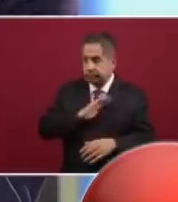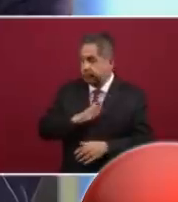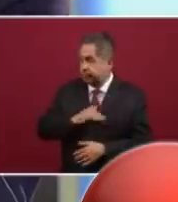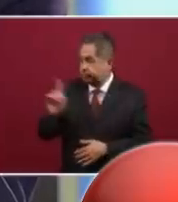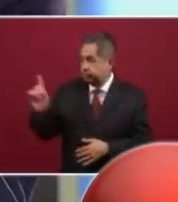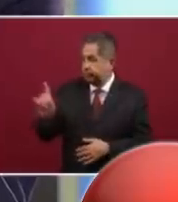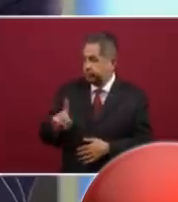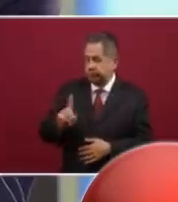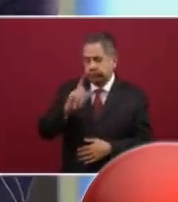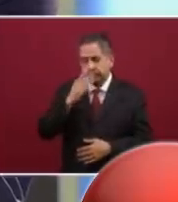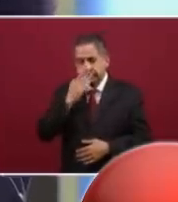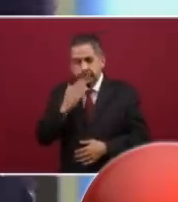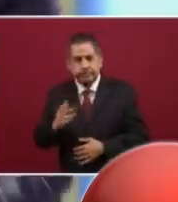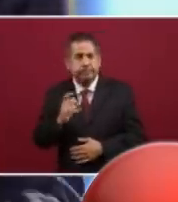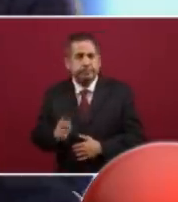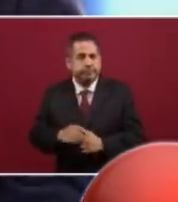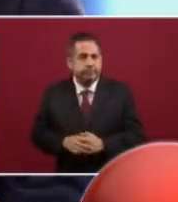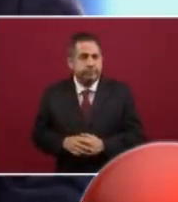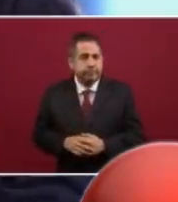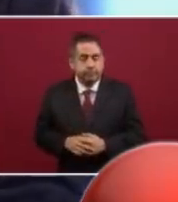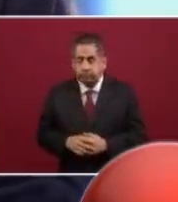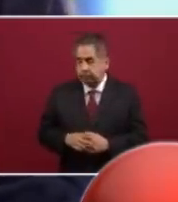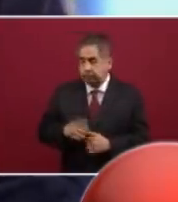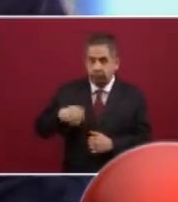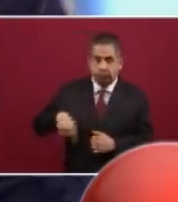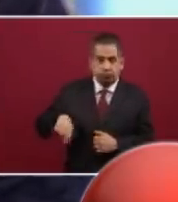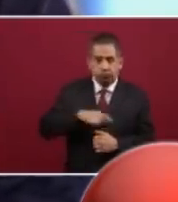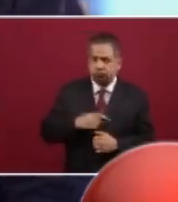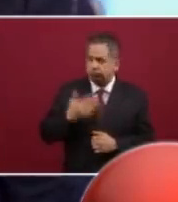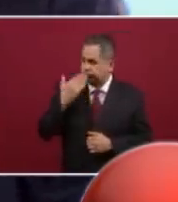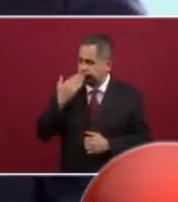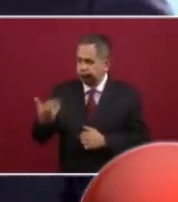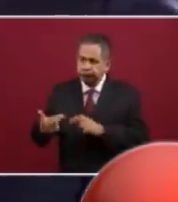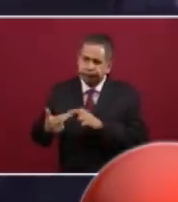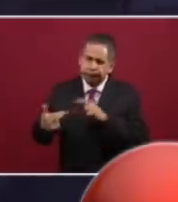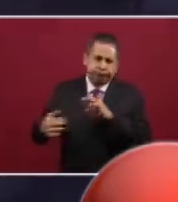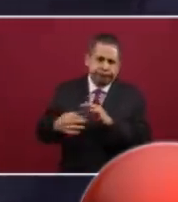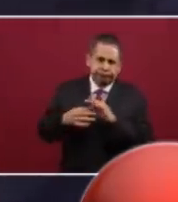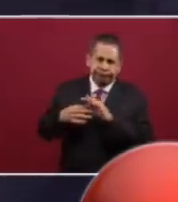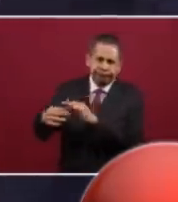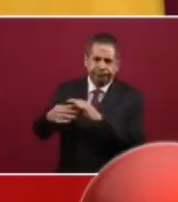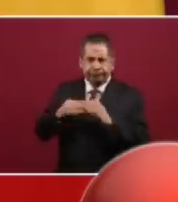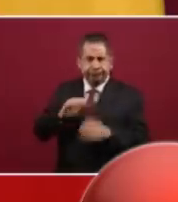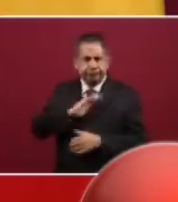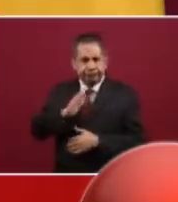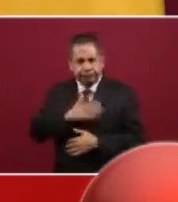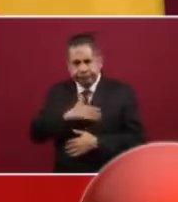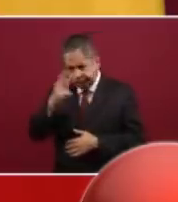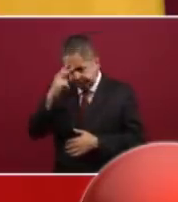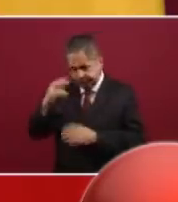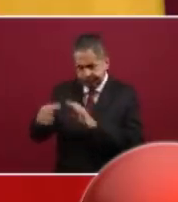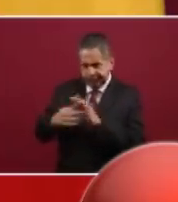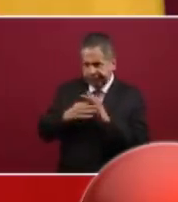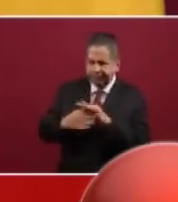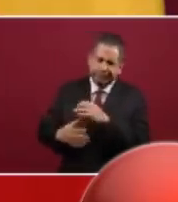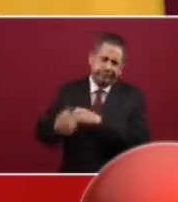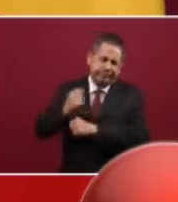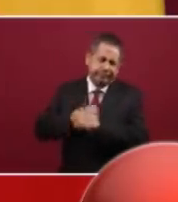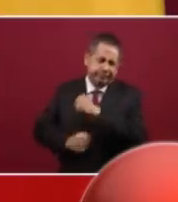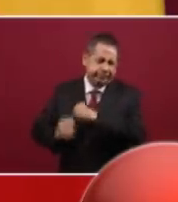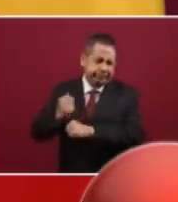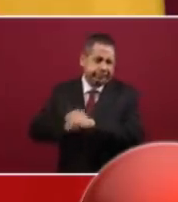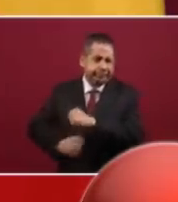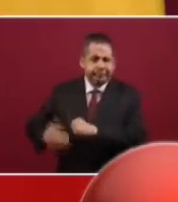español. Tenemos lazos que nos unen desde hace mucho